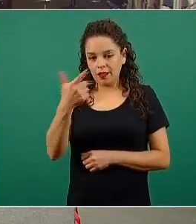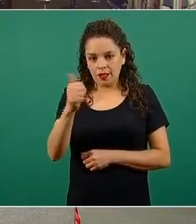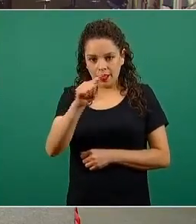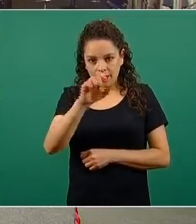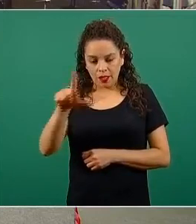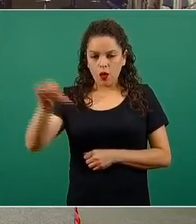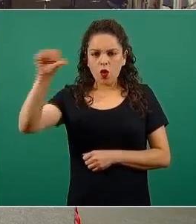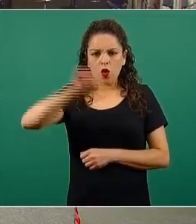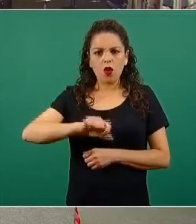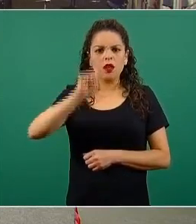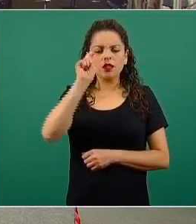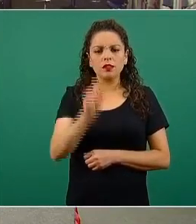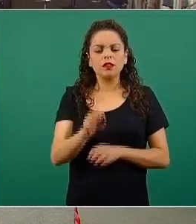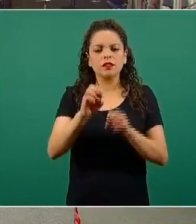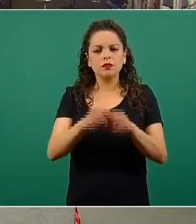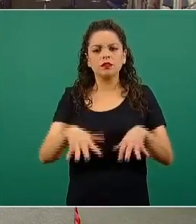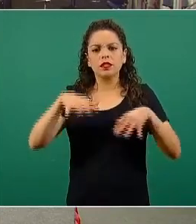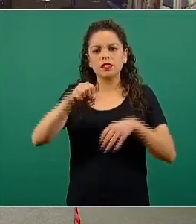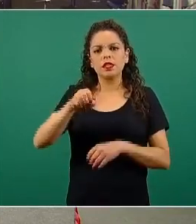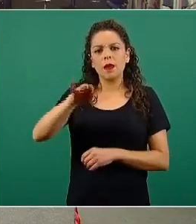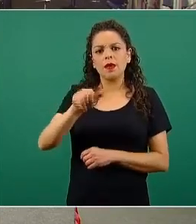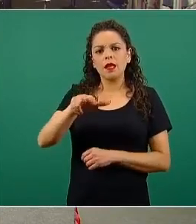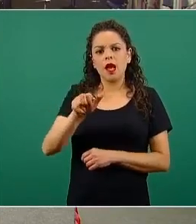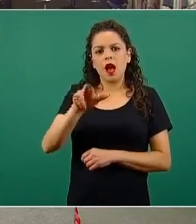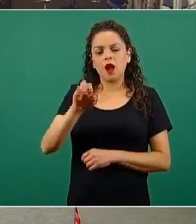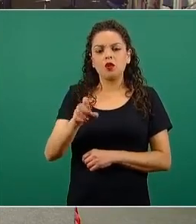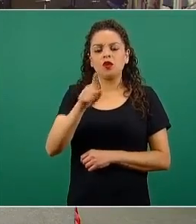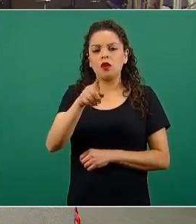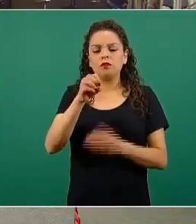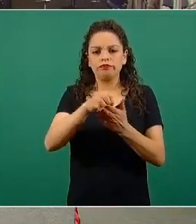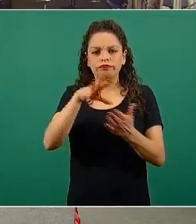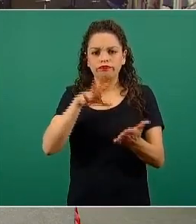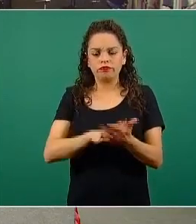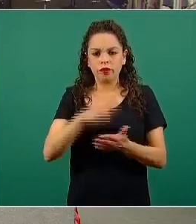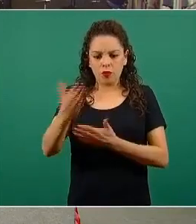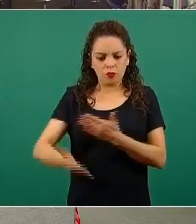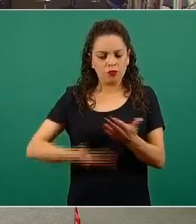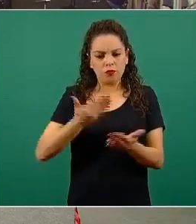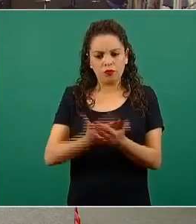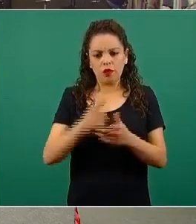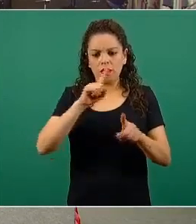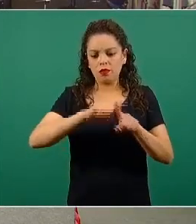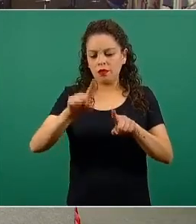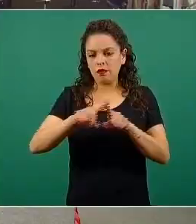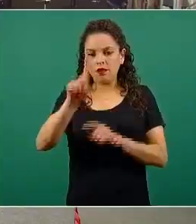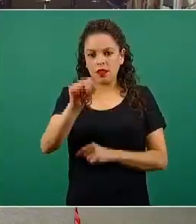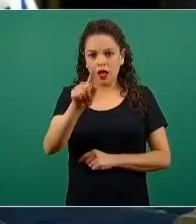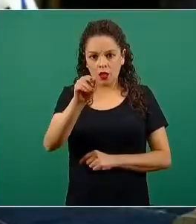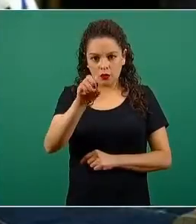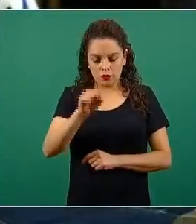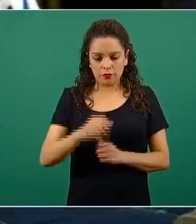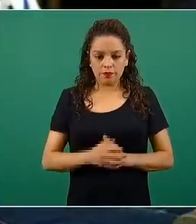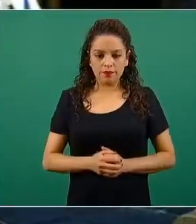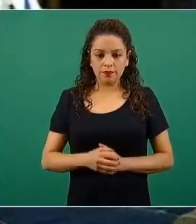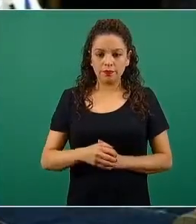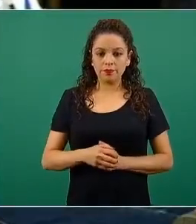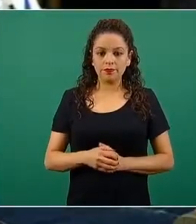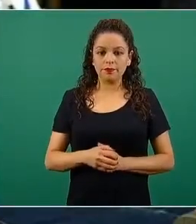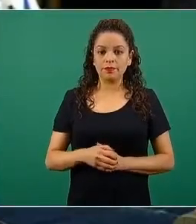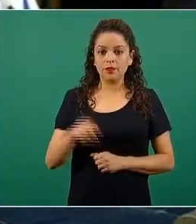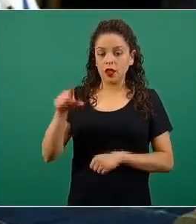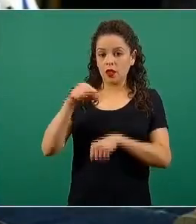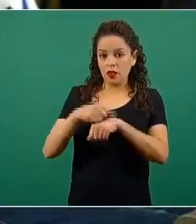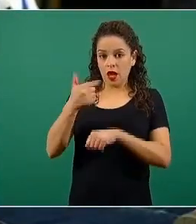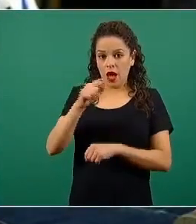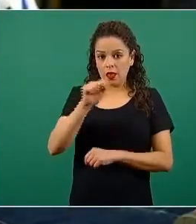seminario, justamente que se presentaron los datos, las propuestas, doctor Gatell, usted reconoció